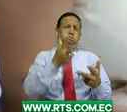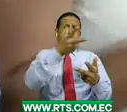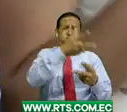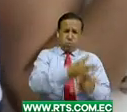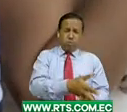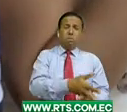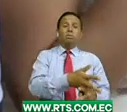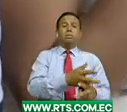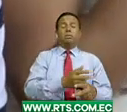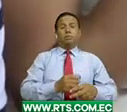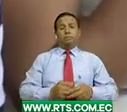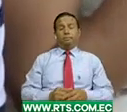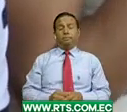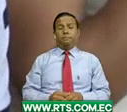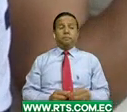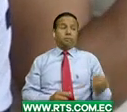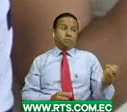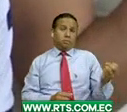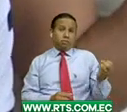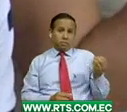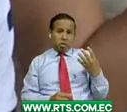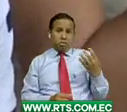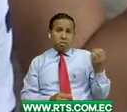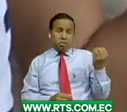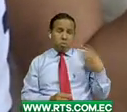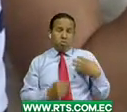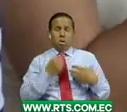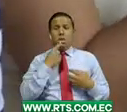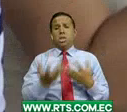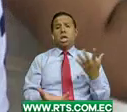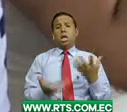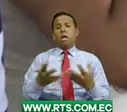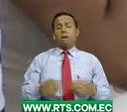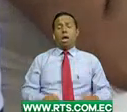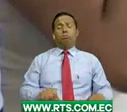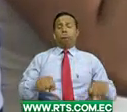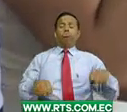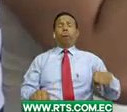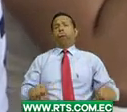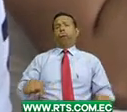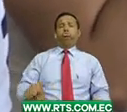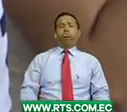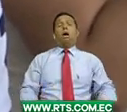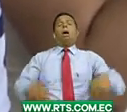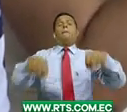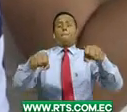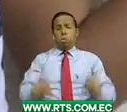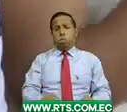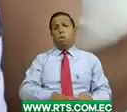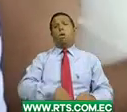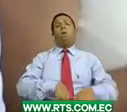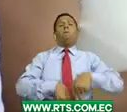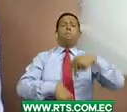una versión que en el reductor la muchacha salió expulsada de la moto y de atrás venía un carro